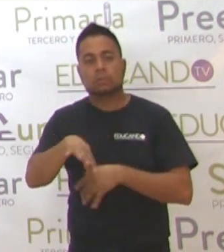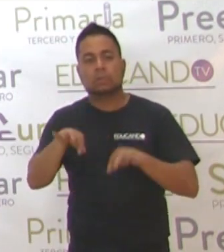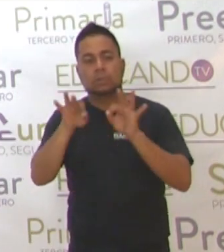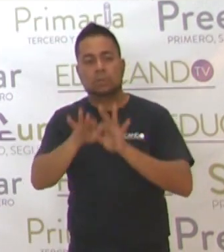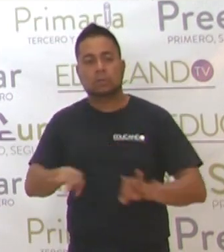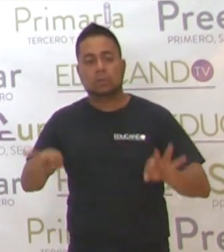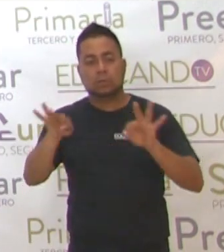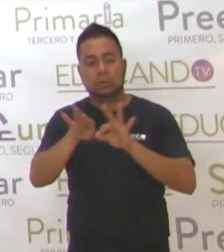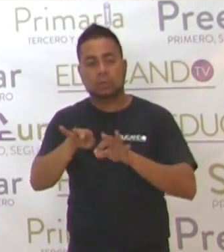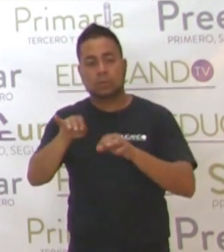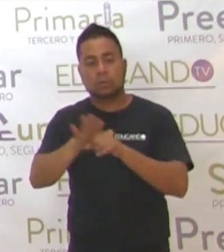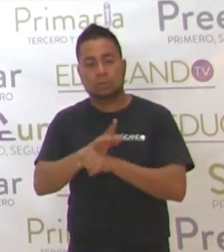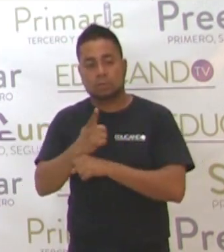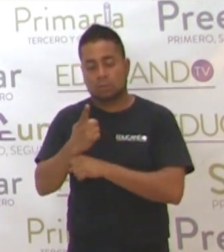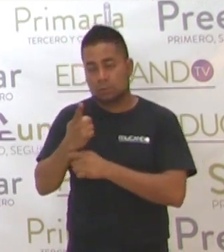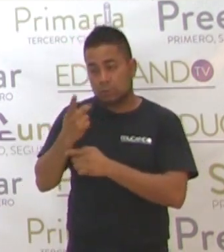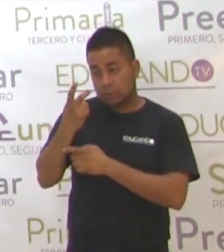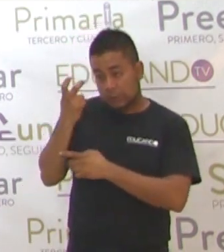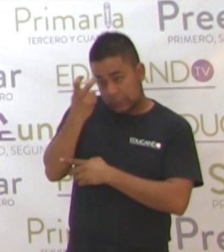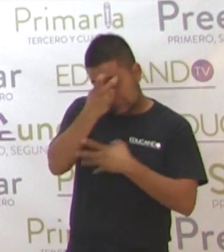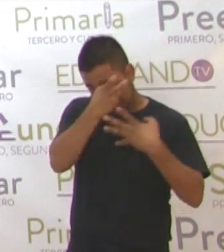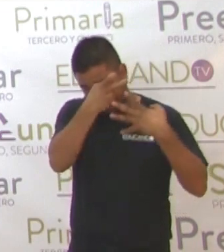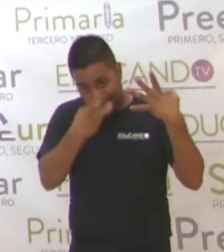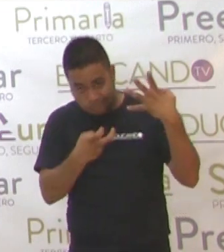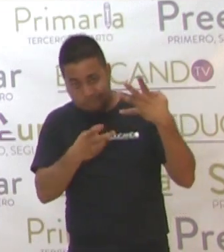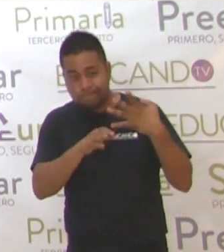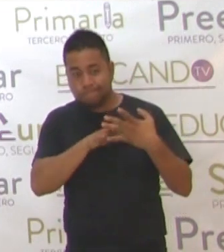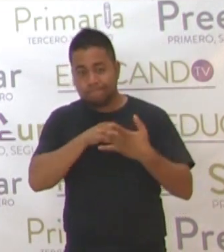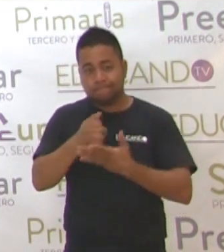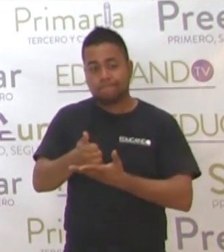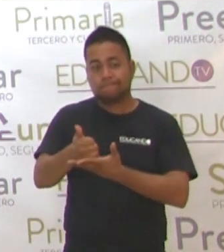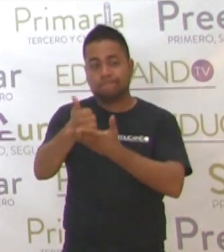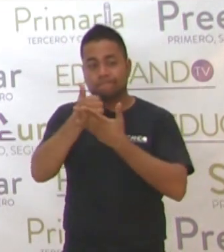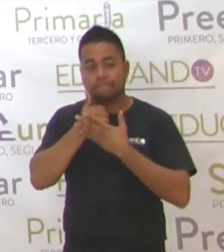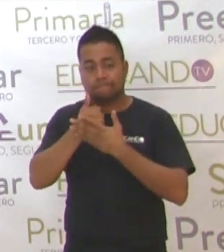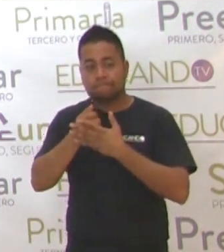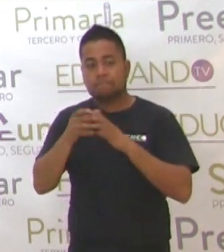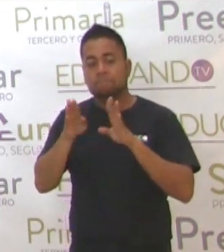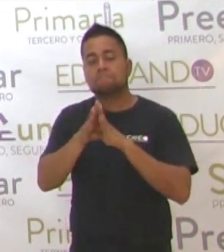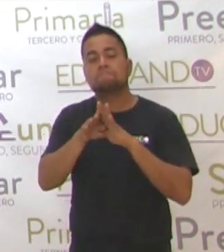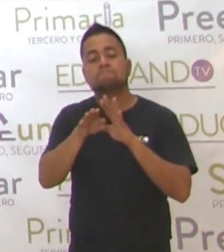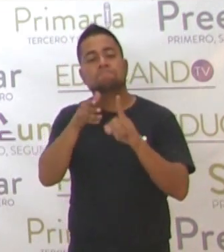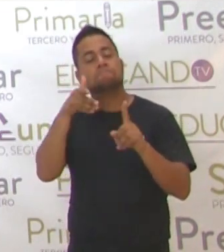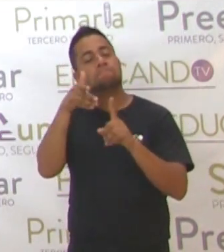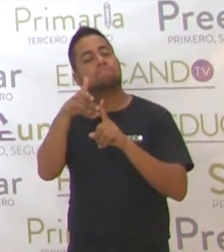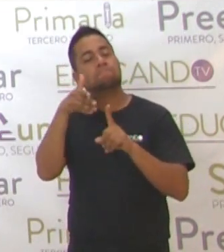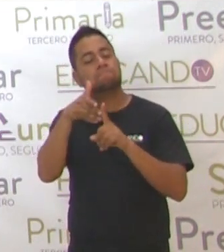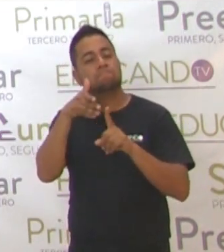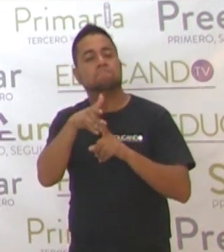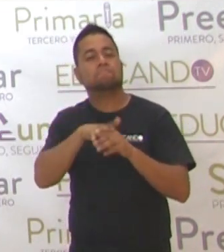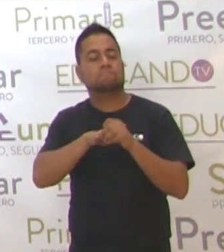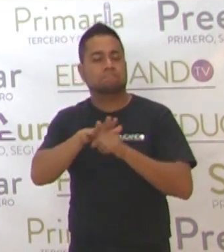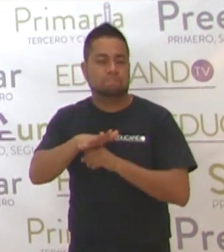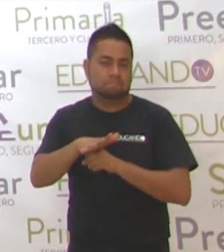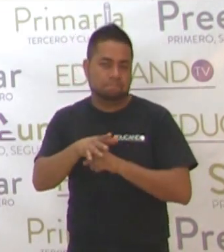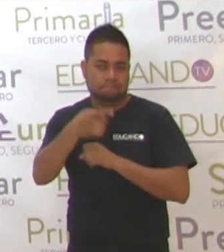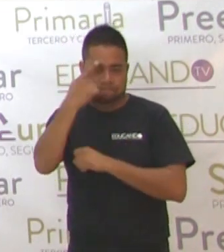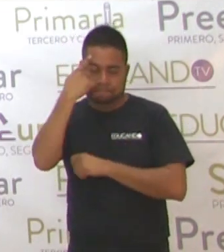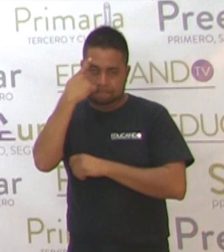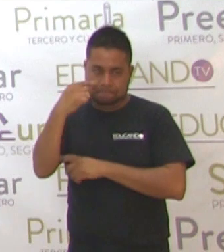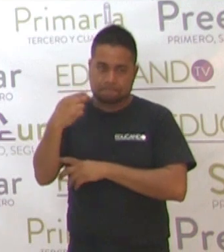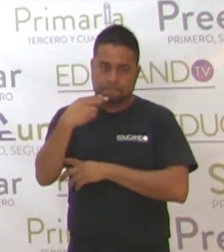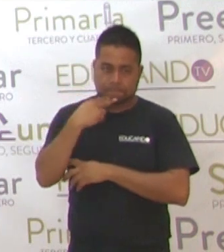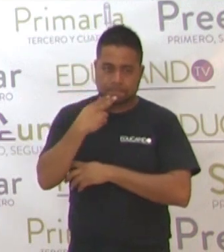porque eso te va a hacer referencia y va a poder puntualizar esta parte de la